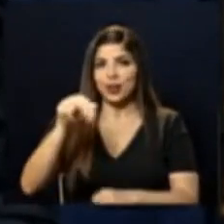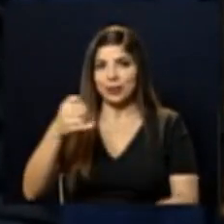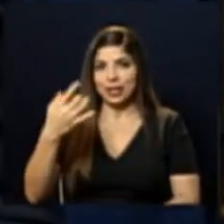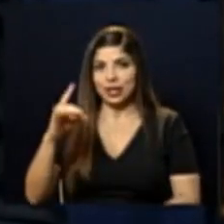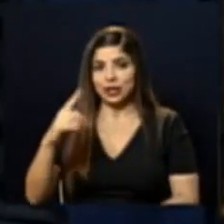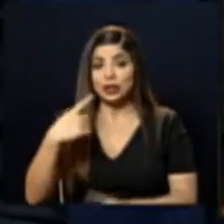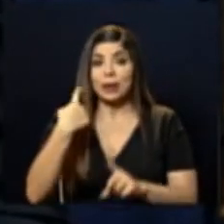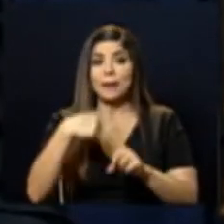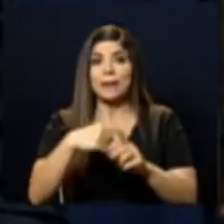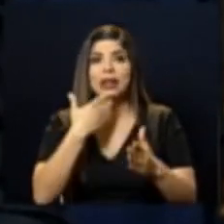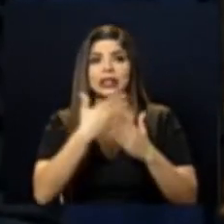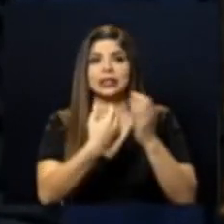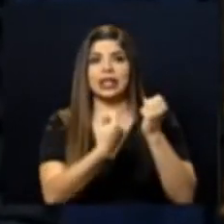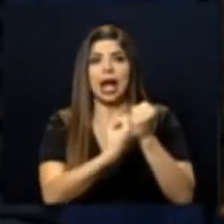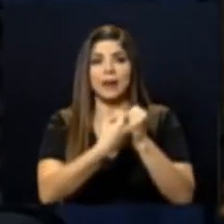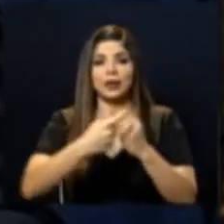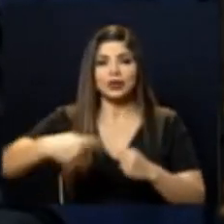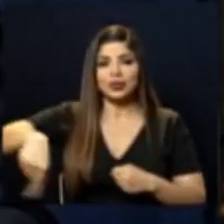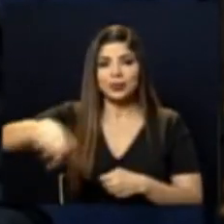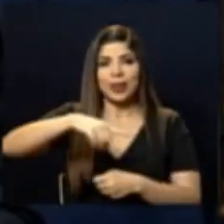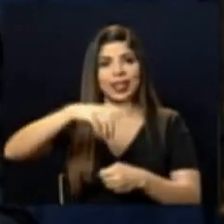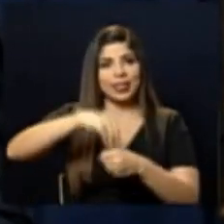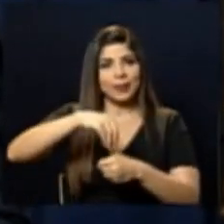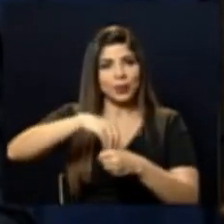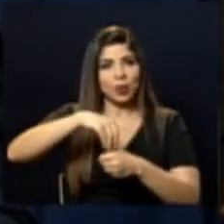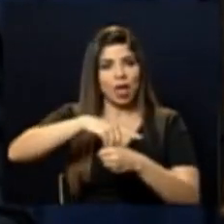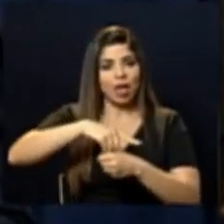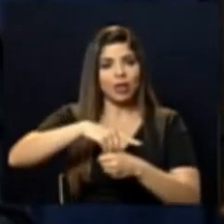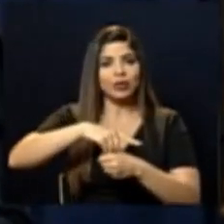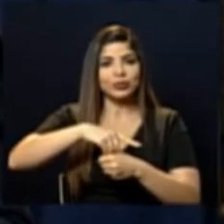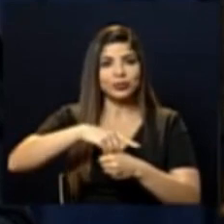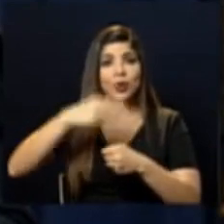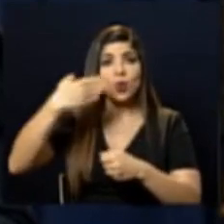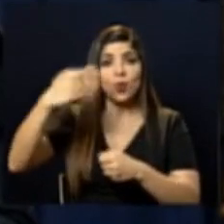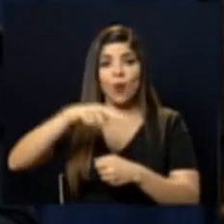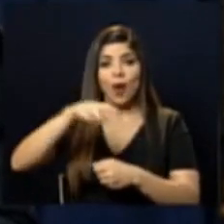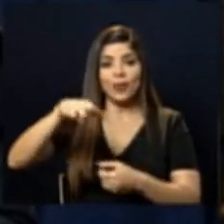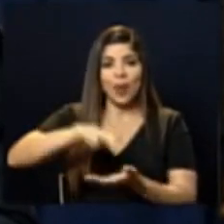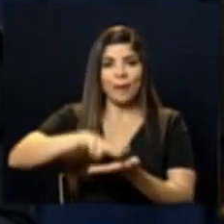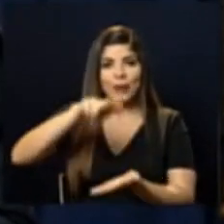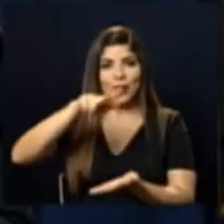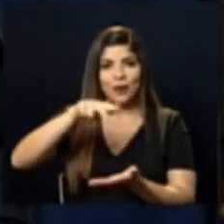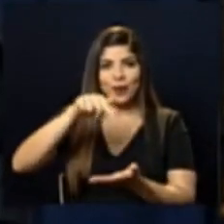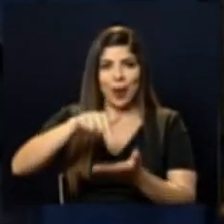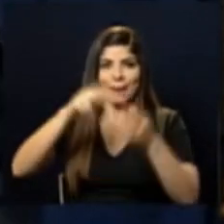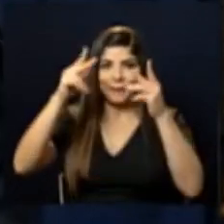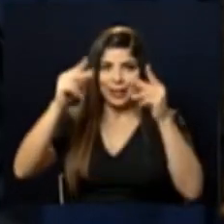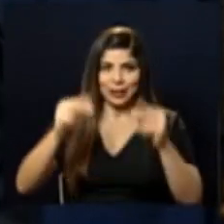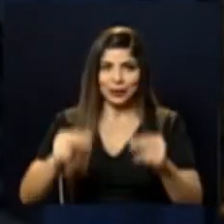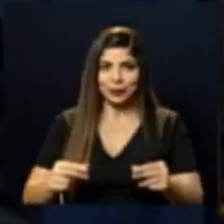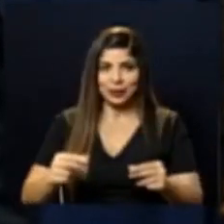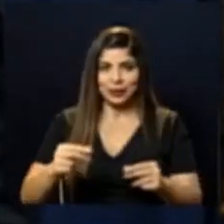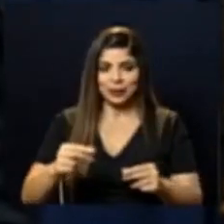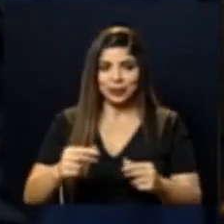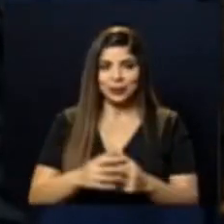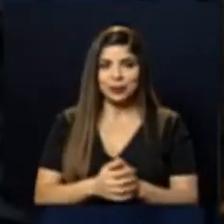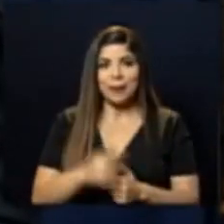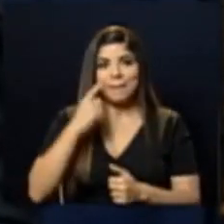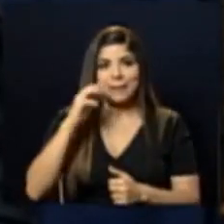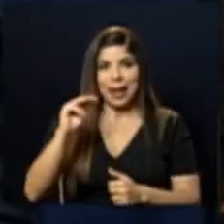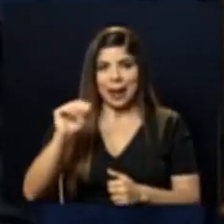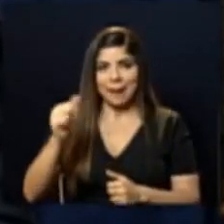apoyo de las diputadas y los diputados cuando se aprobó este presupuesto adicional para el MAC.